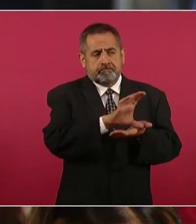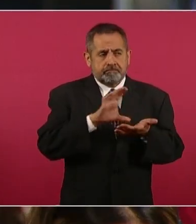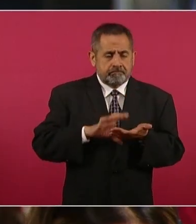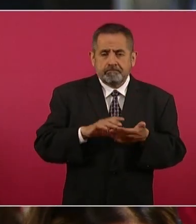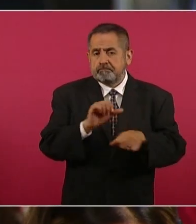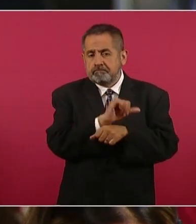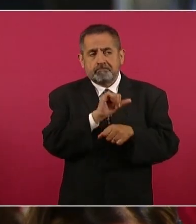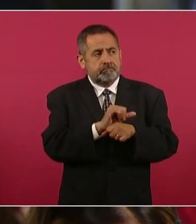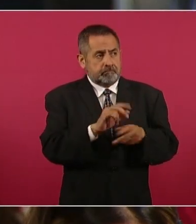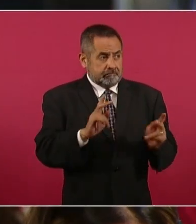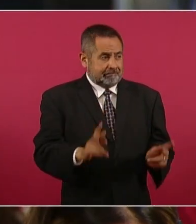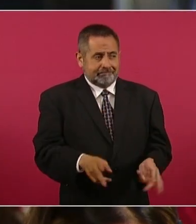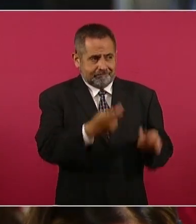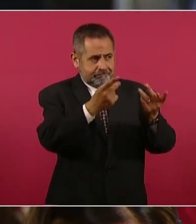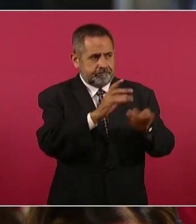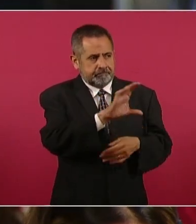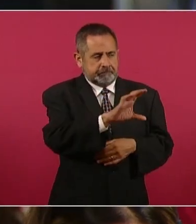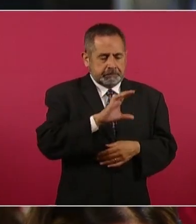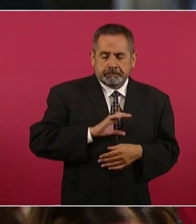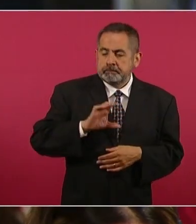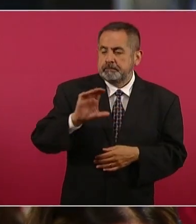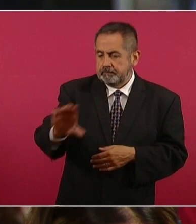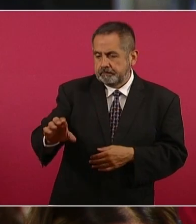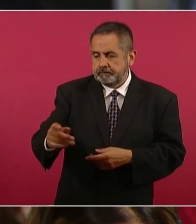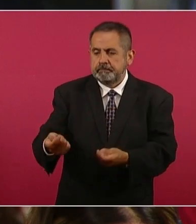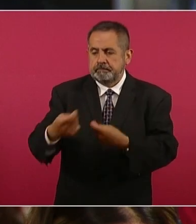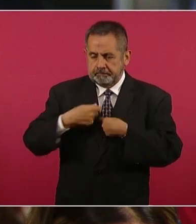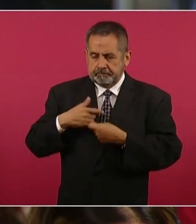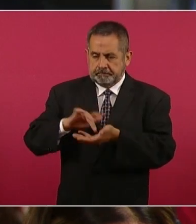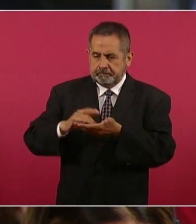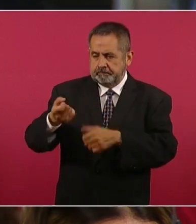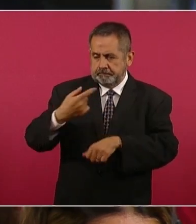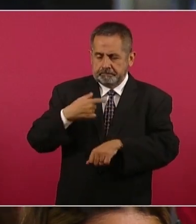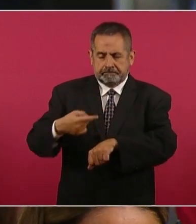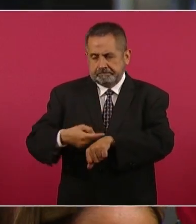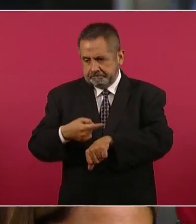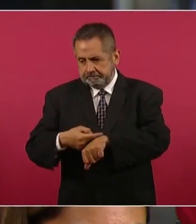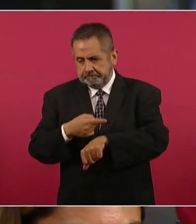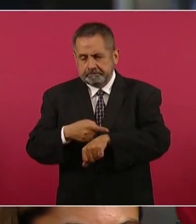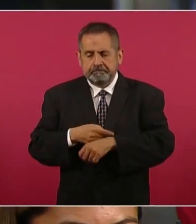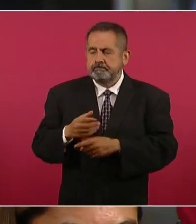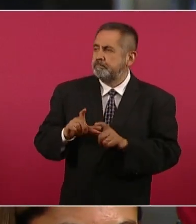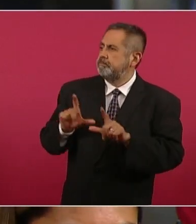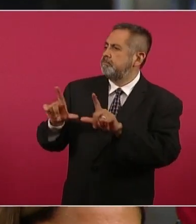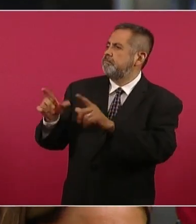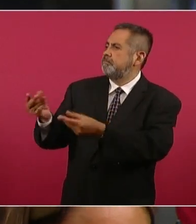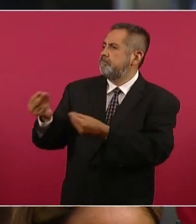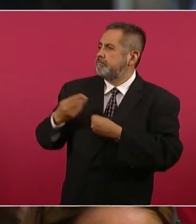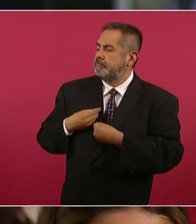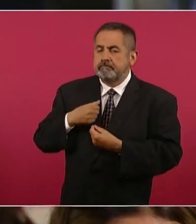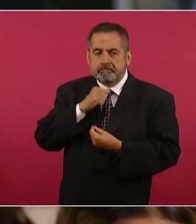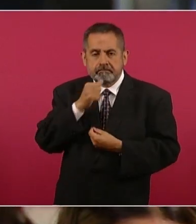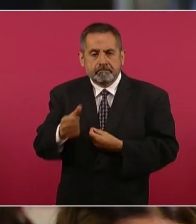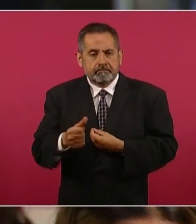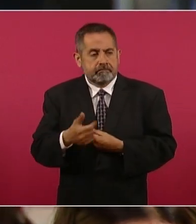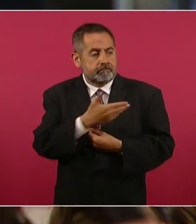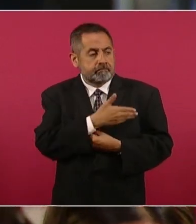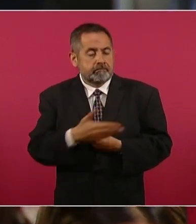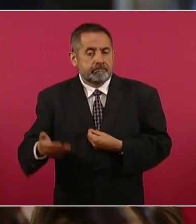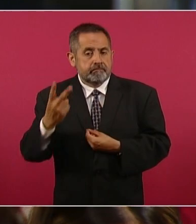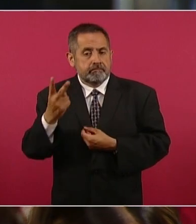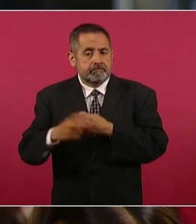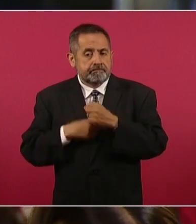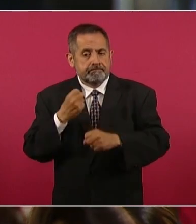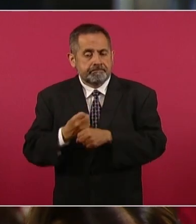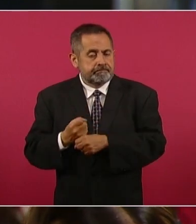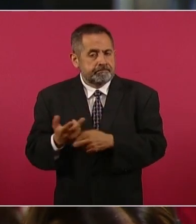con la fe de lograr una mejor calidad de vida. Han pasado más de 2 años aproximadamente